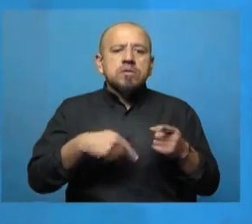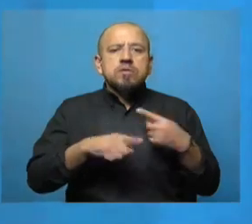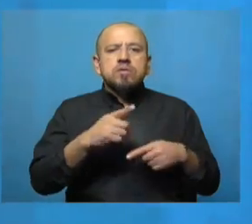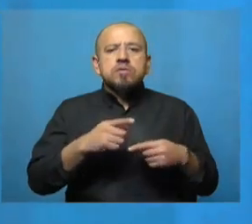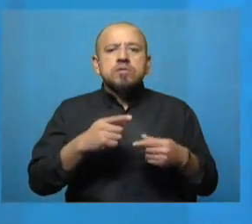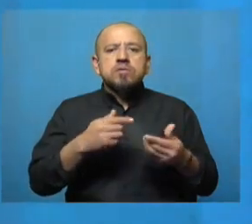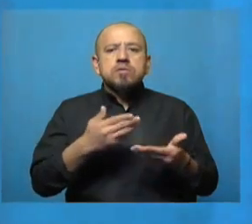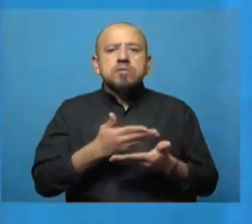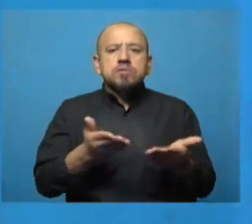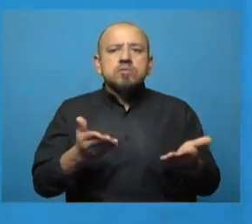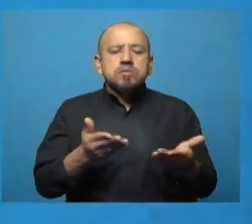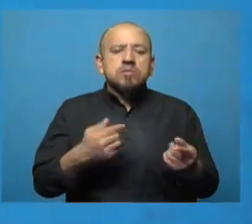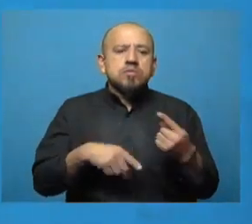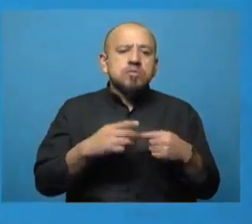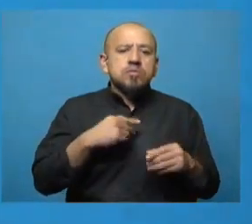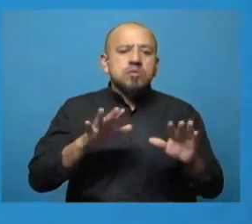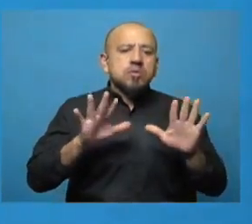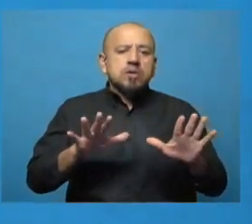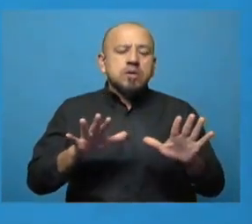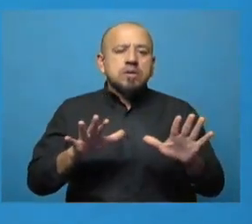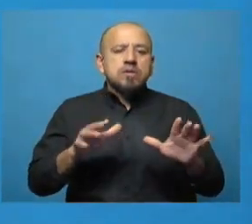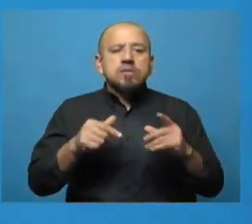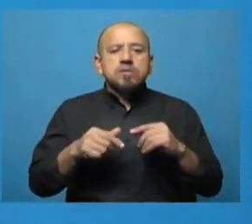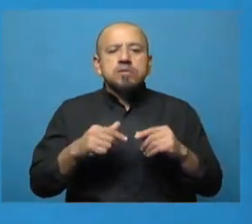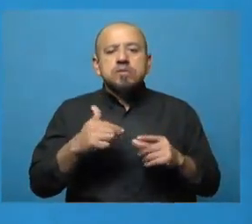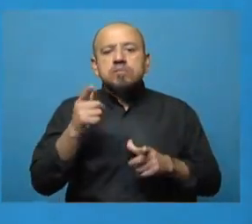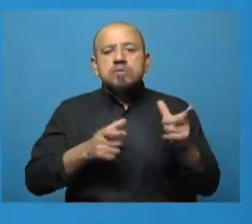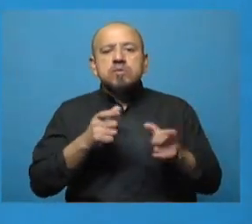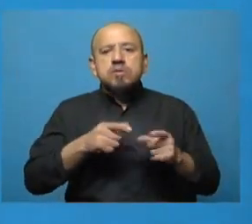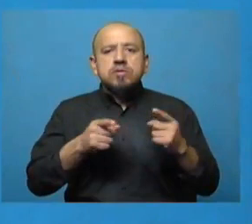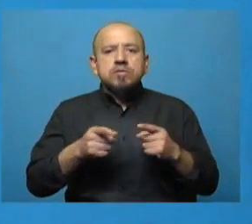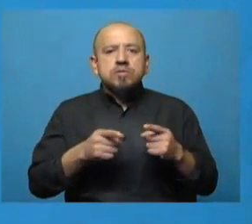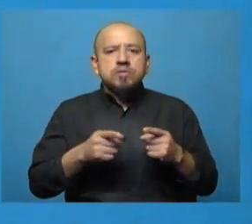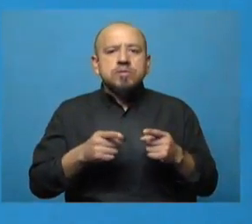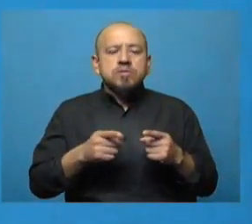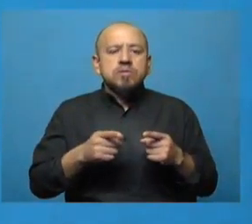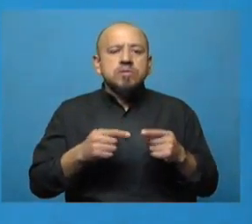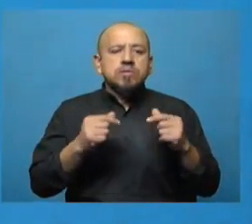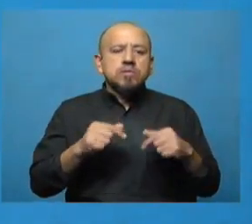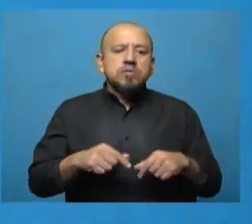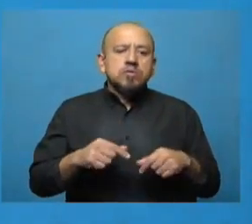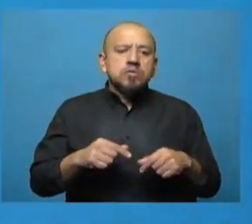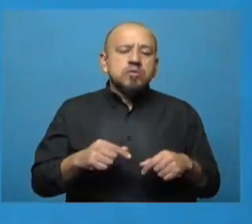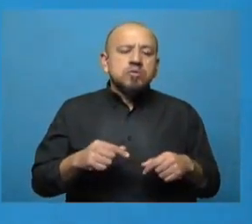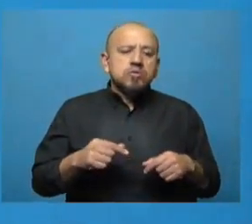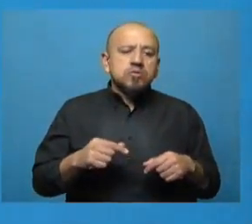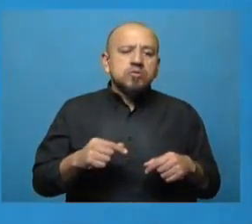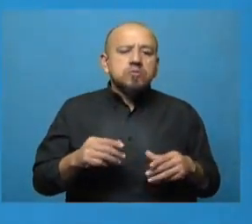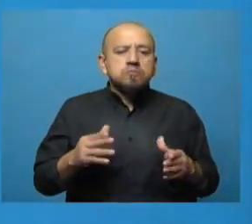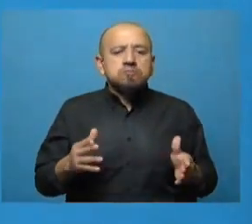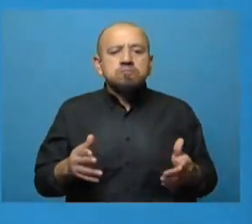rumbo Las mayores gente grupos yo solo creo que